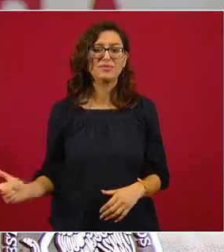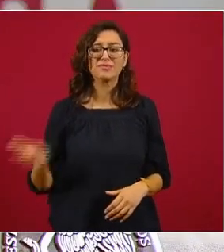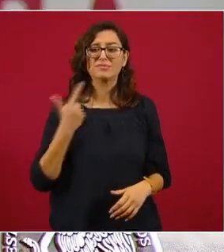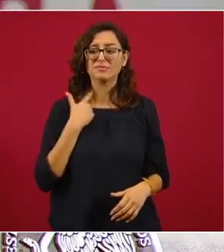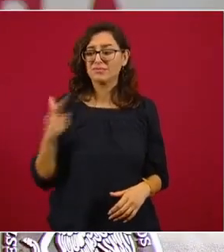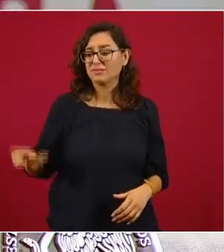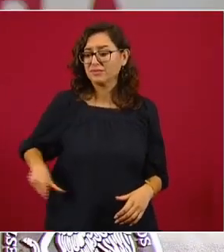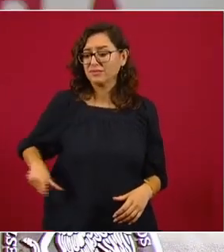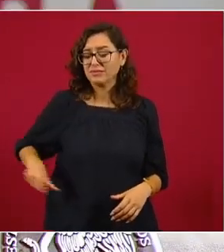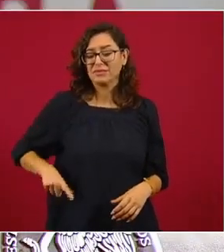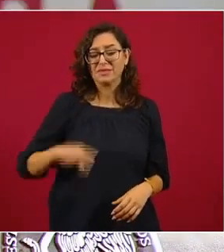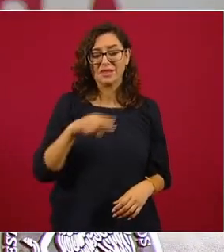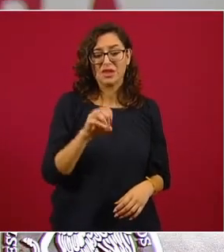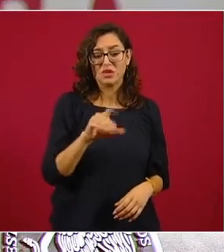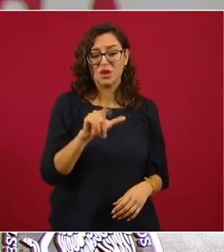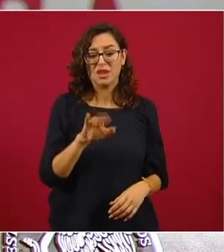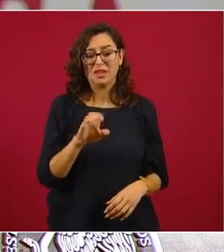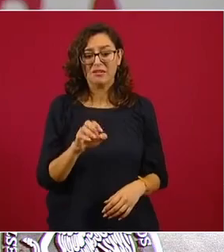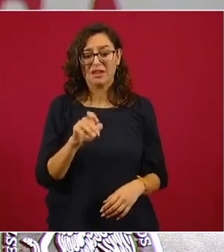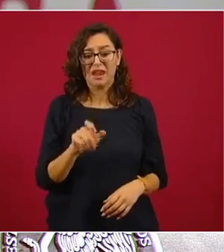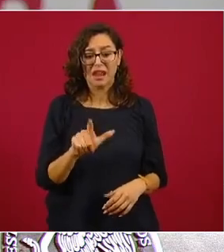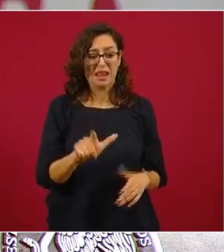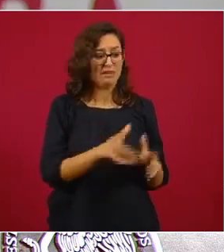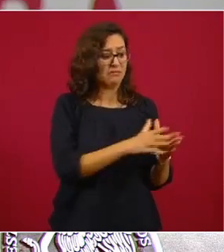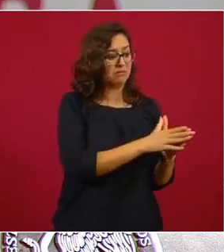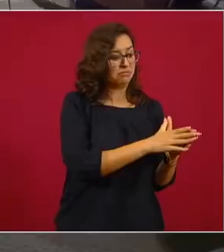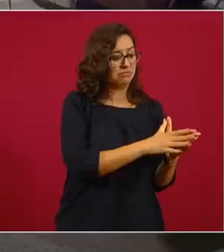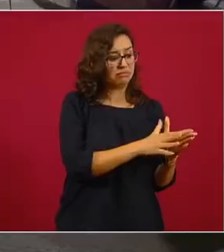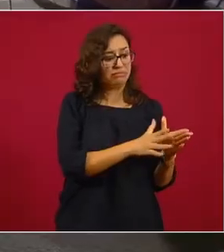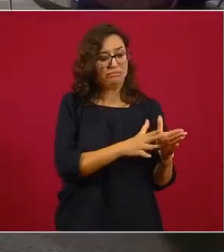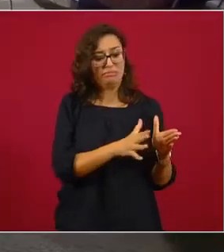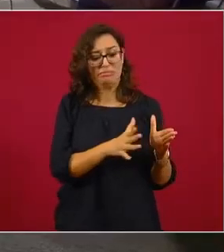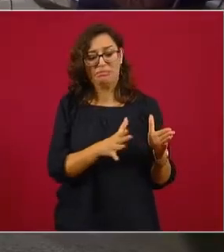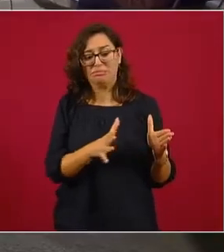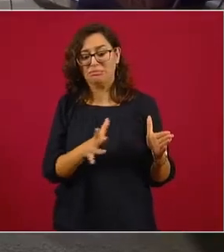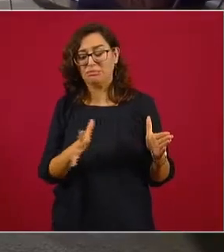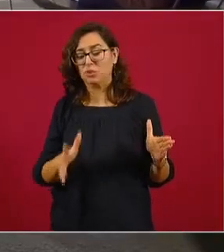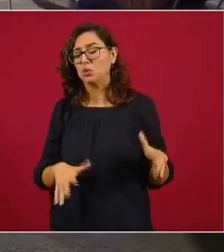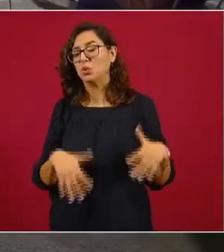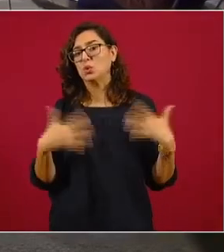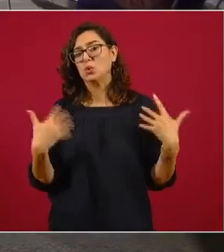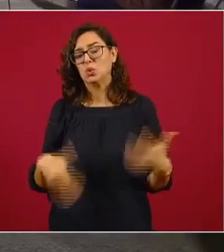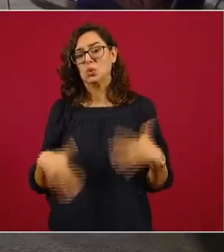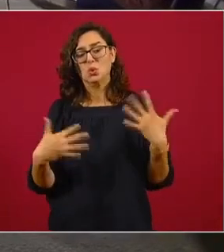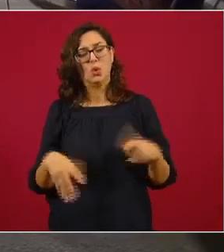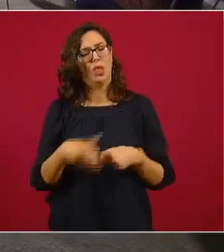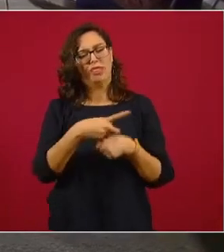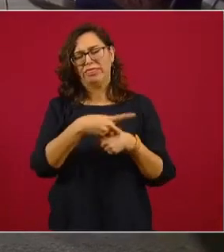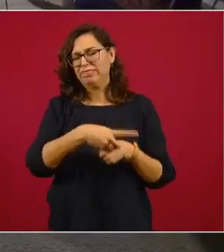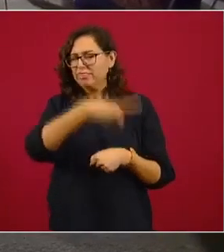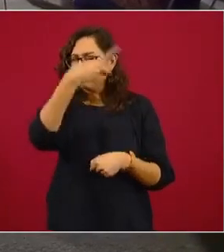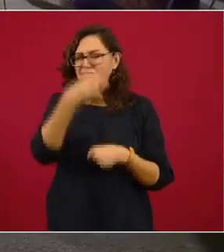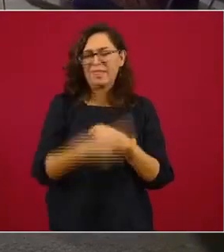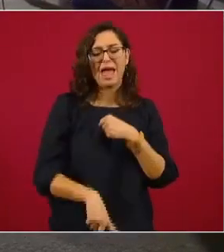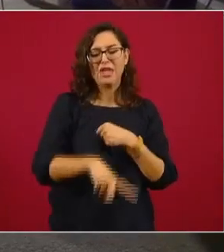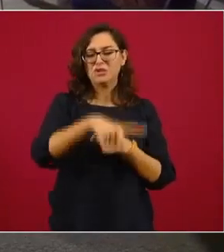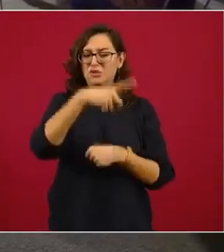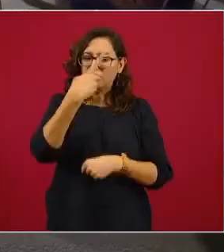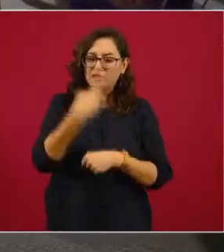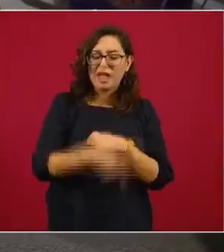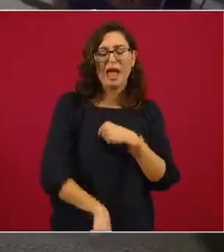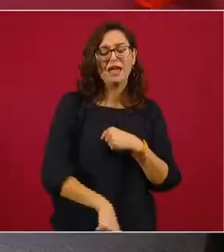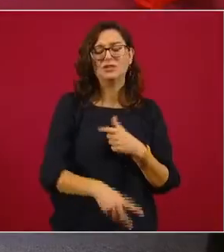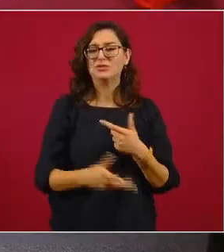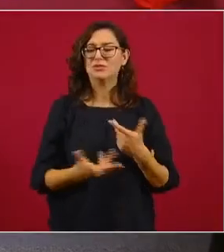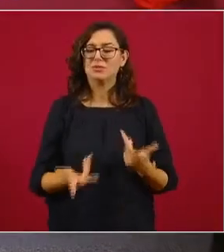neoliberales. Ahí pongo una parte del escrito, imagínense cuánto daño nos hizo el tener